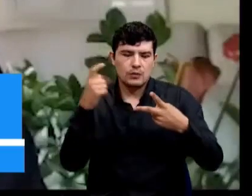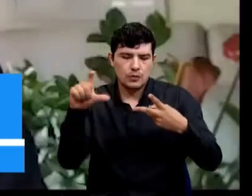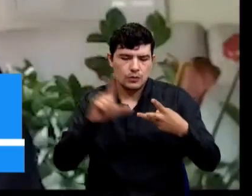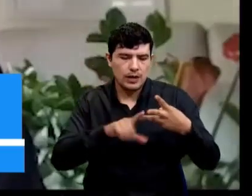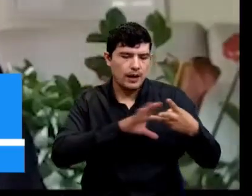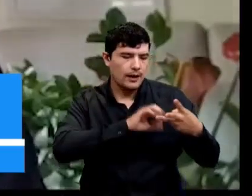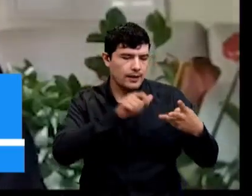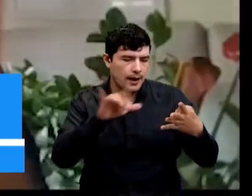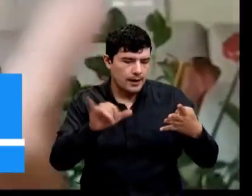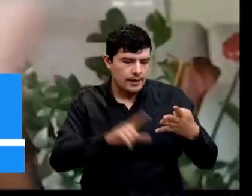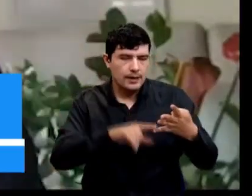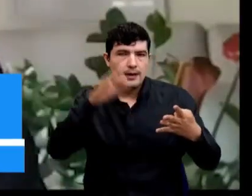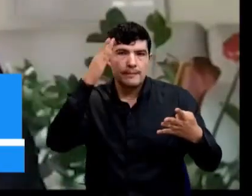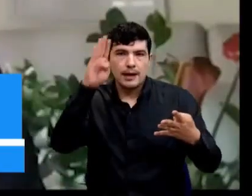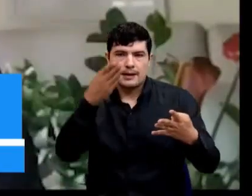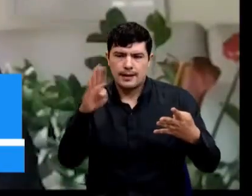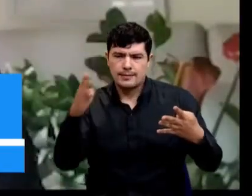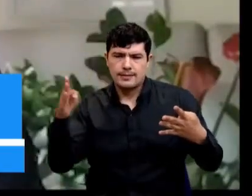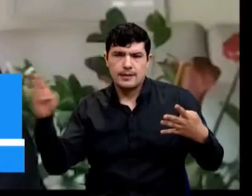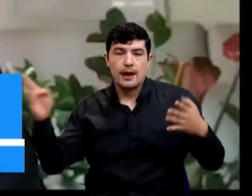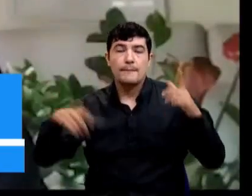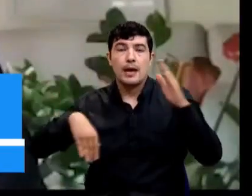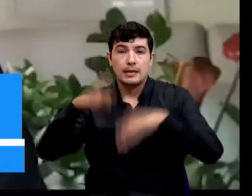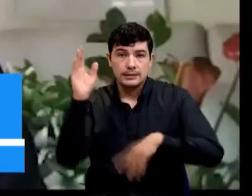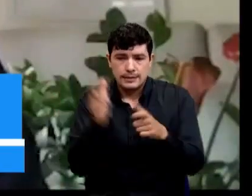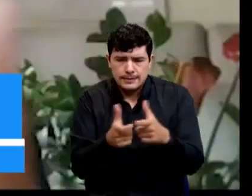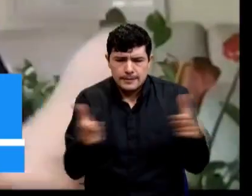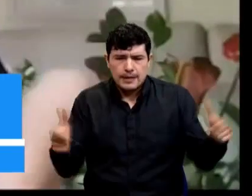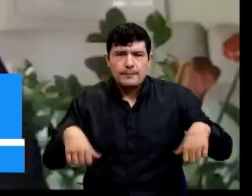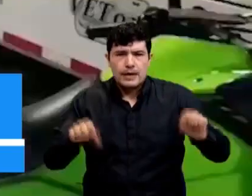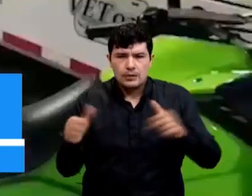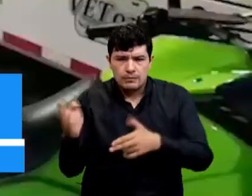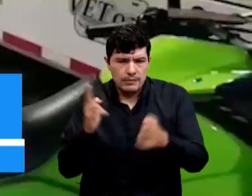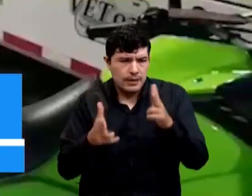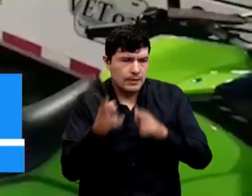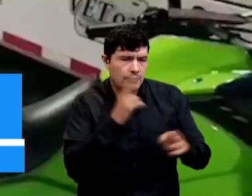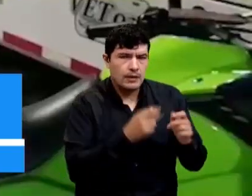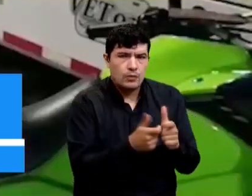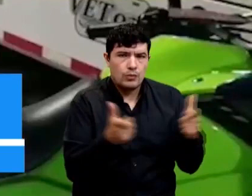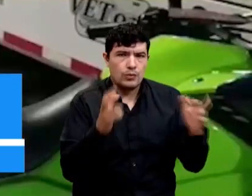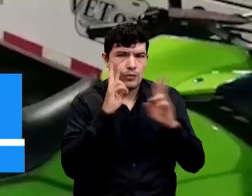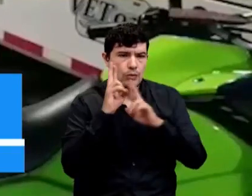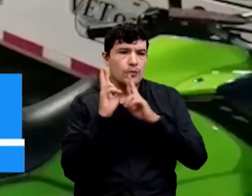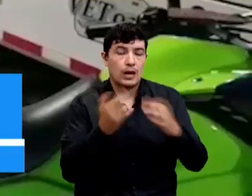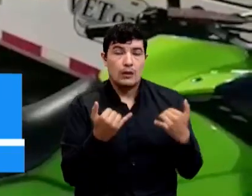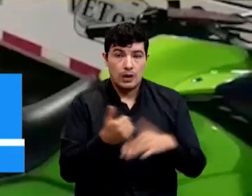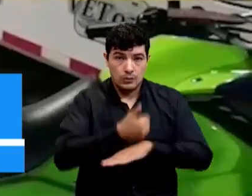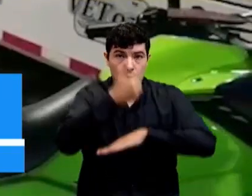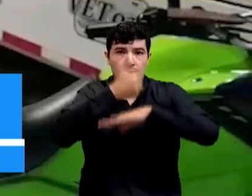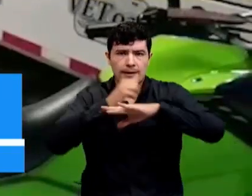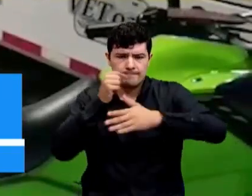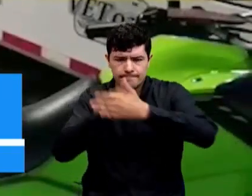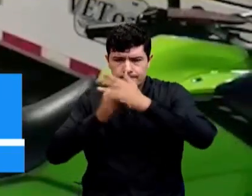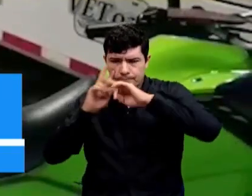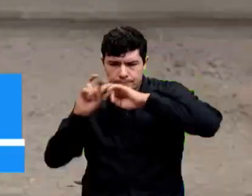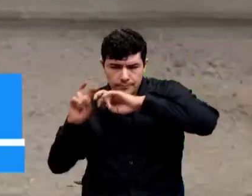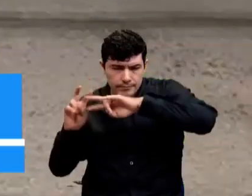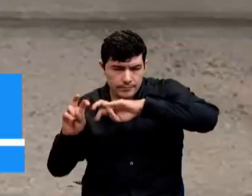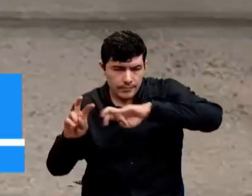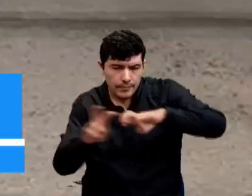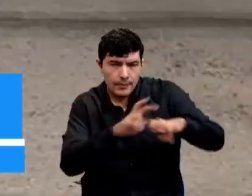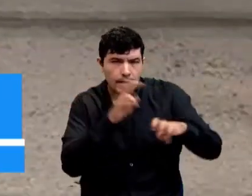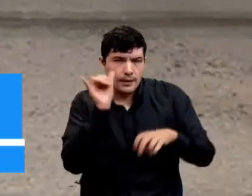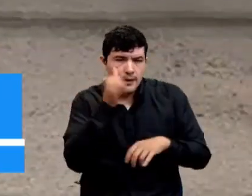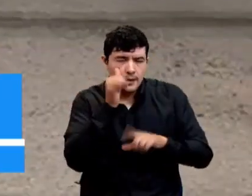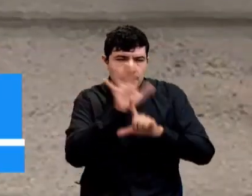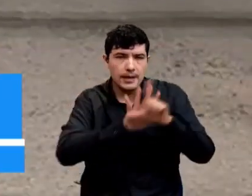Cali y Barranquilla, que es donde más se está cometiendo estos delitos de masacres. Por ahora, las autoridades tratan de investigar a través de cámaras de